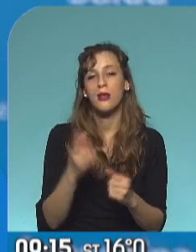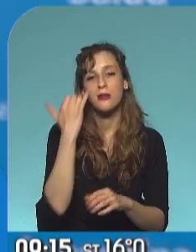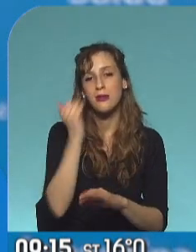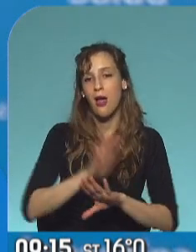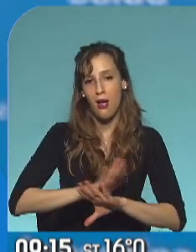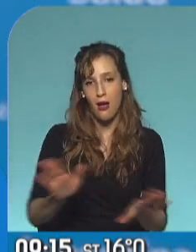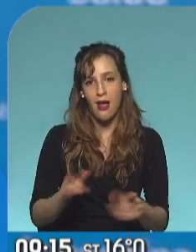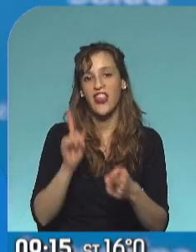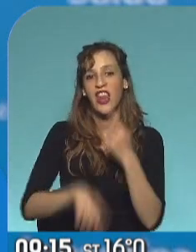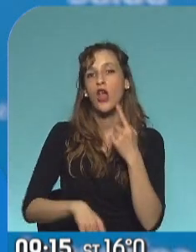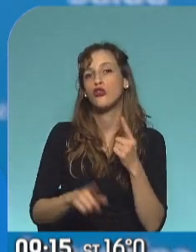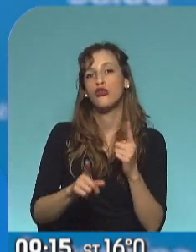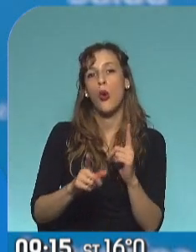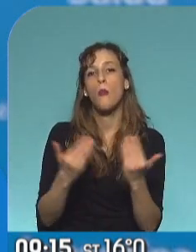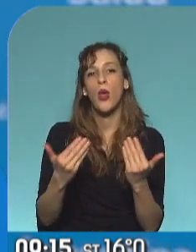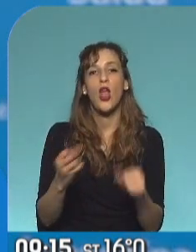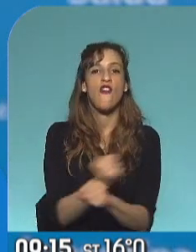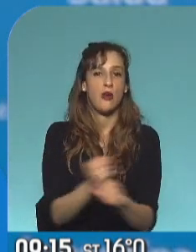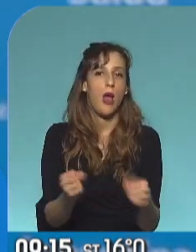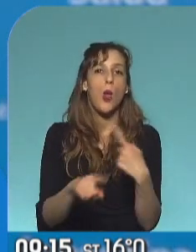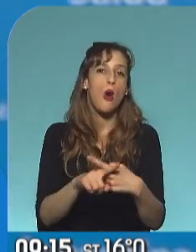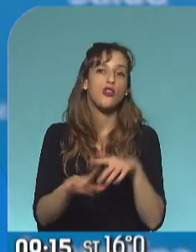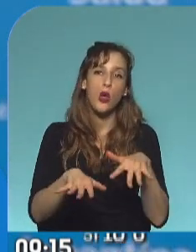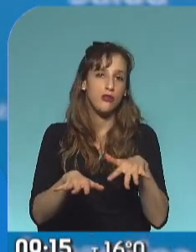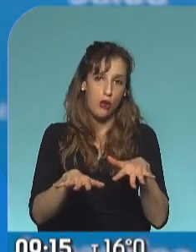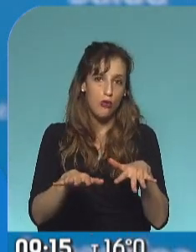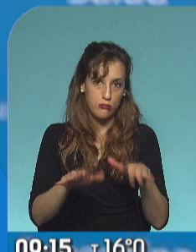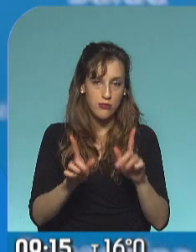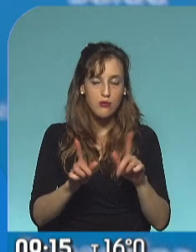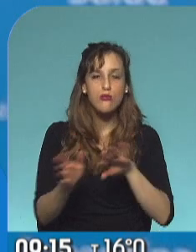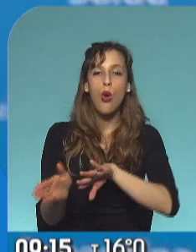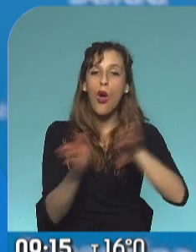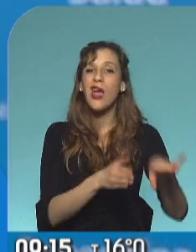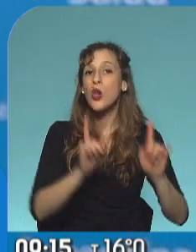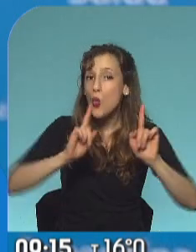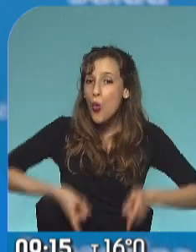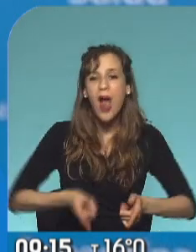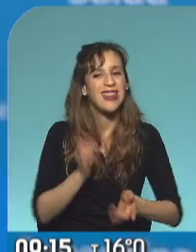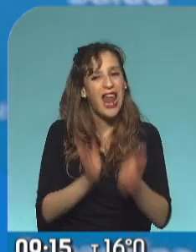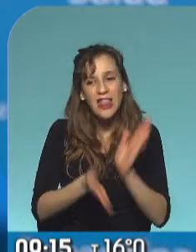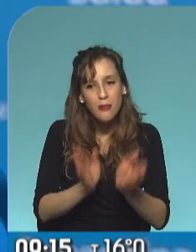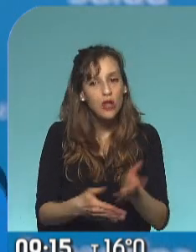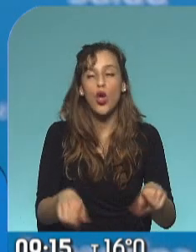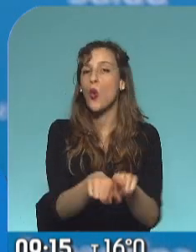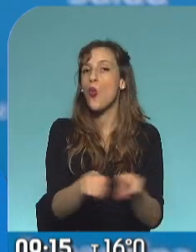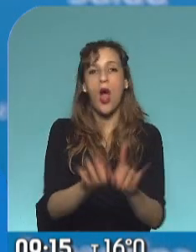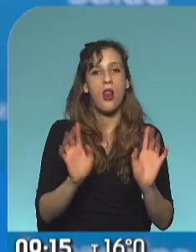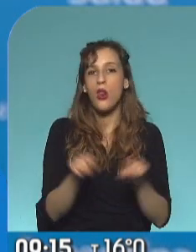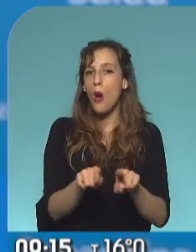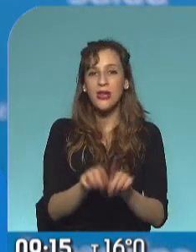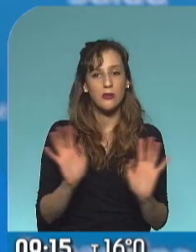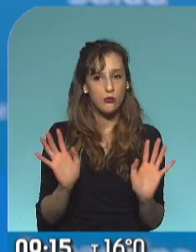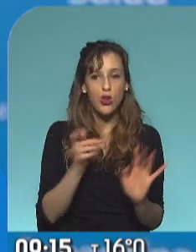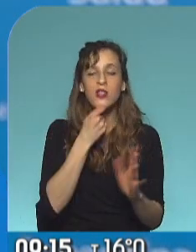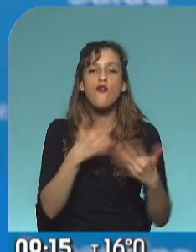por criterios clínicos y epidemiológicos en ese sentido el tratamiento es exactamente el mismo que si se hiciera el laboratorio para